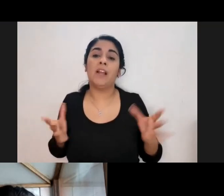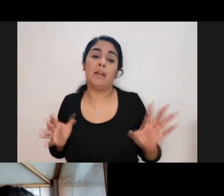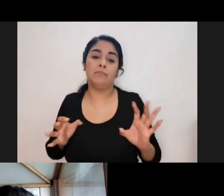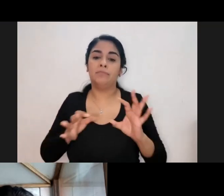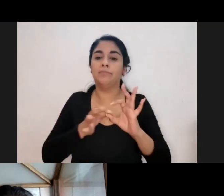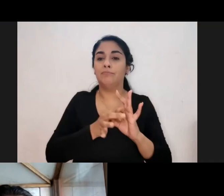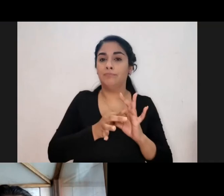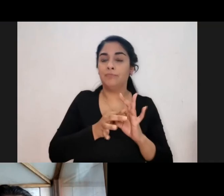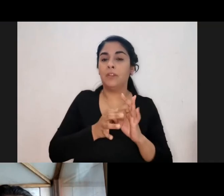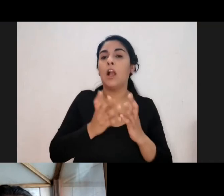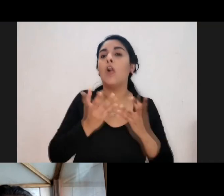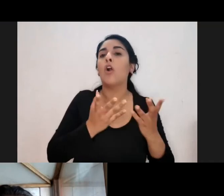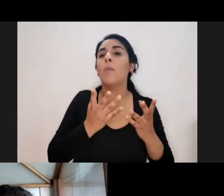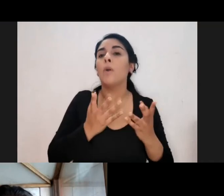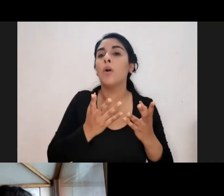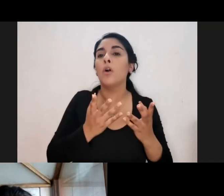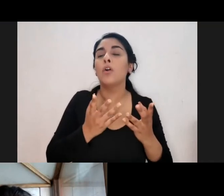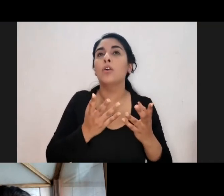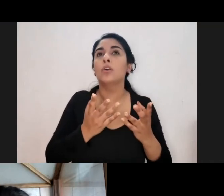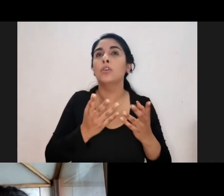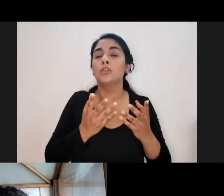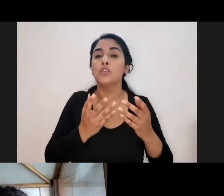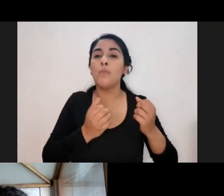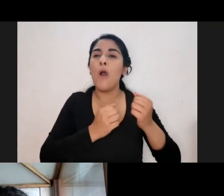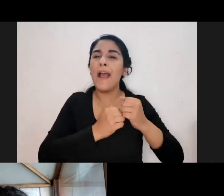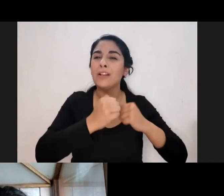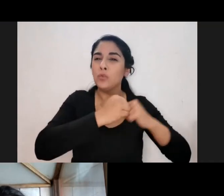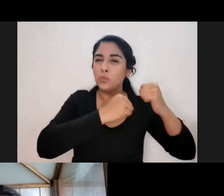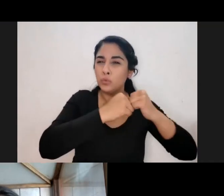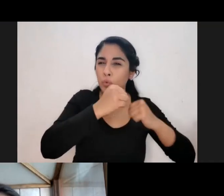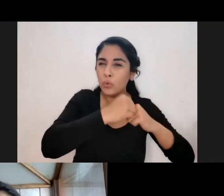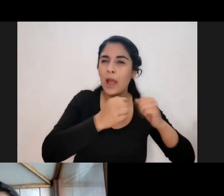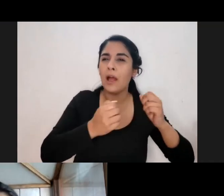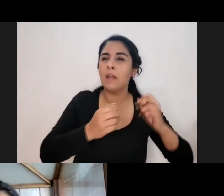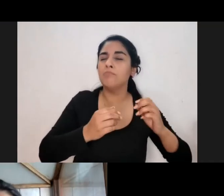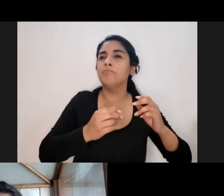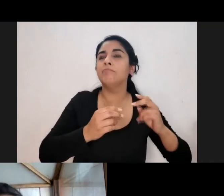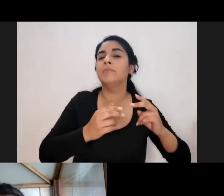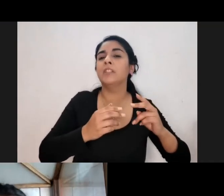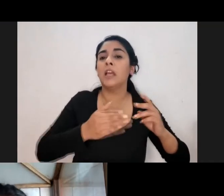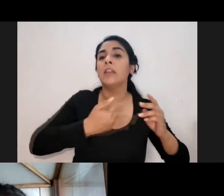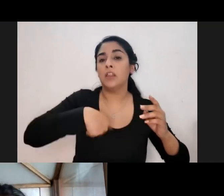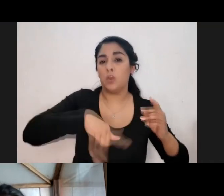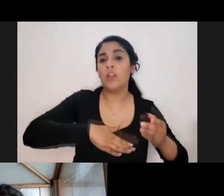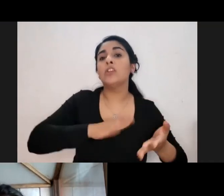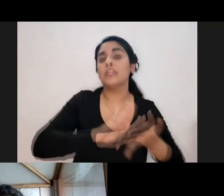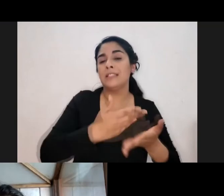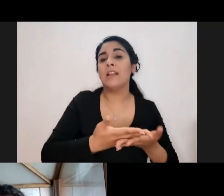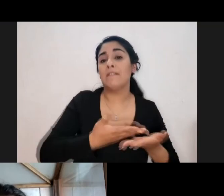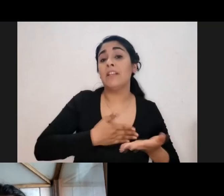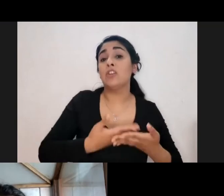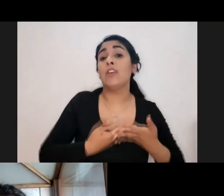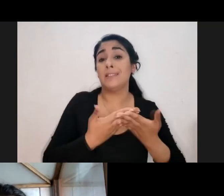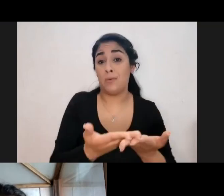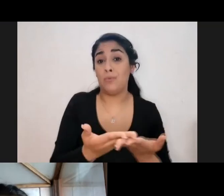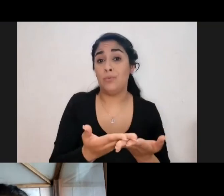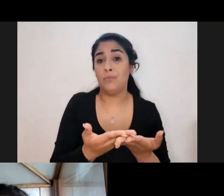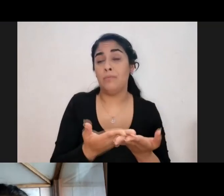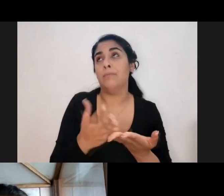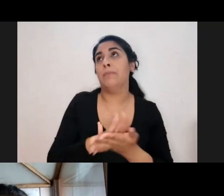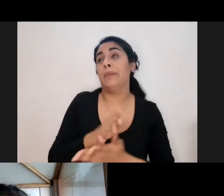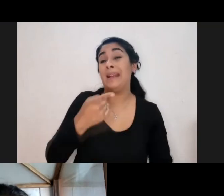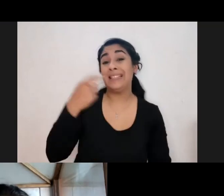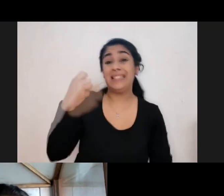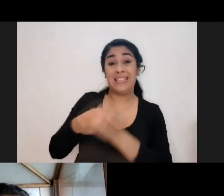infraestructura de nuestros servicios de salud pública que teníamos. O sea, sin ir más lejos, hace 100 años, la esperanza de